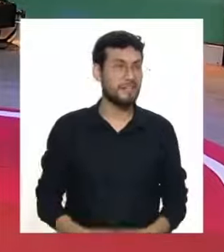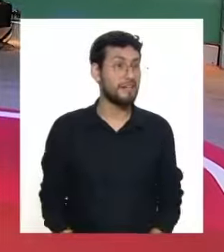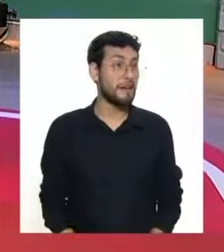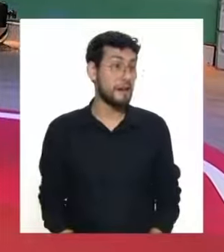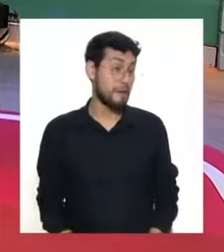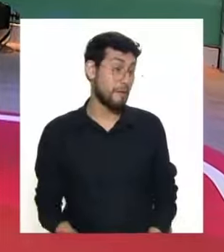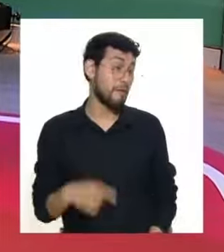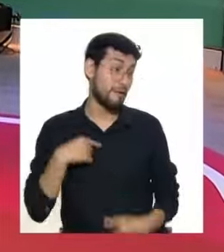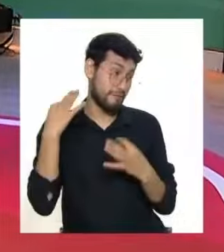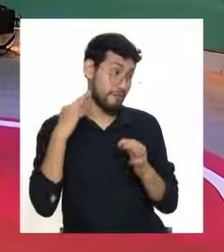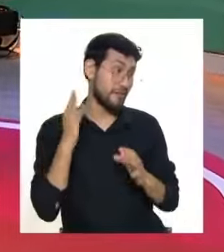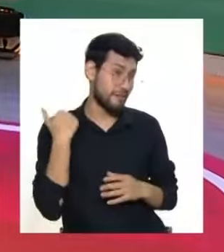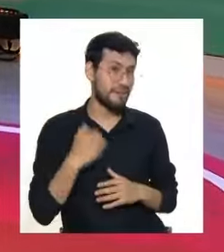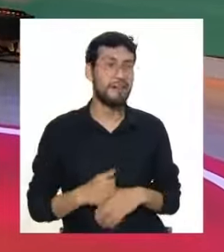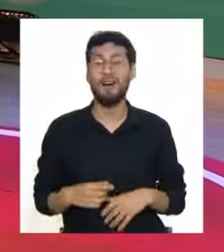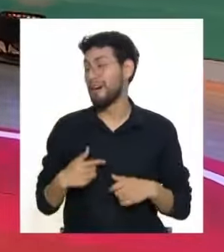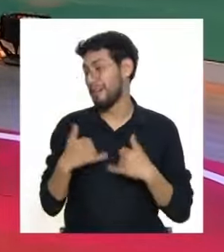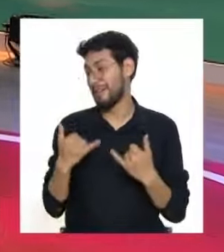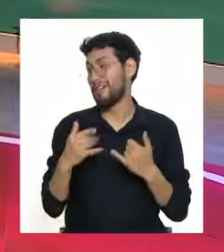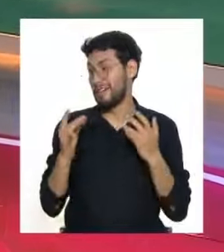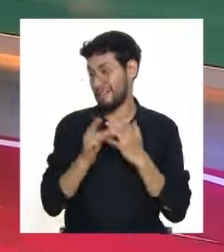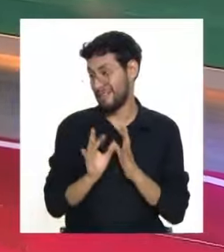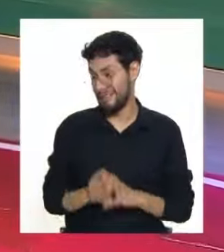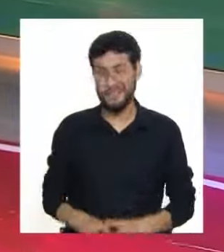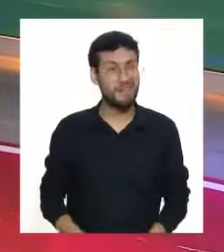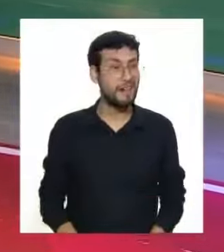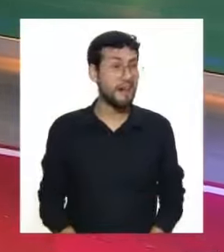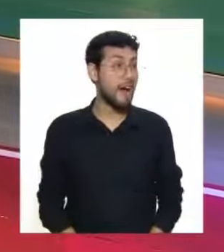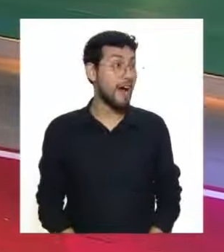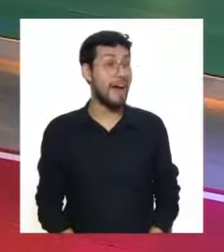fui de soltero, por si acaso. Bueno, yo voy a ir de casada.